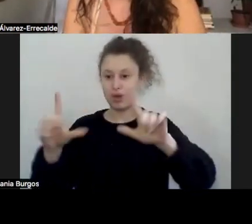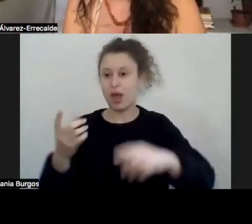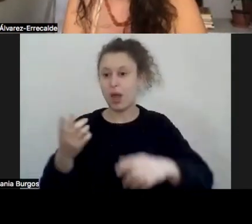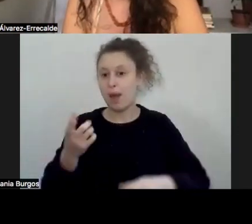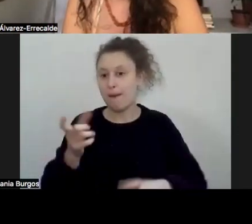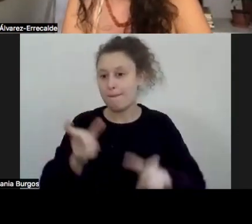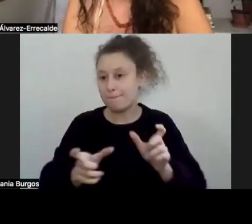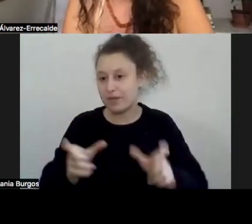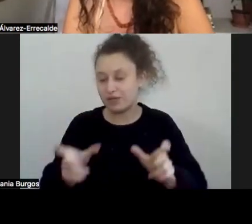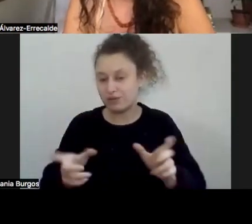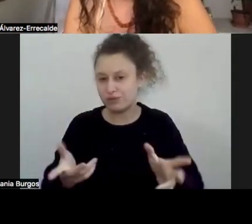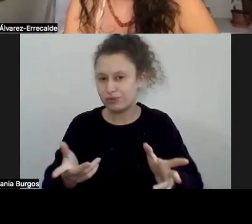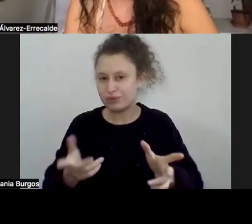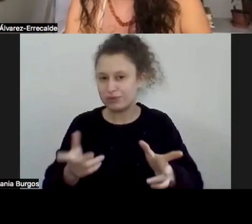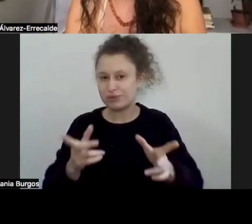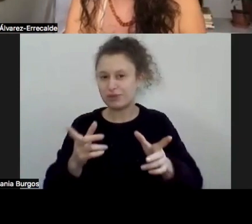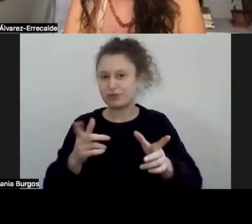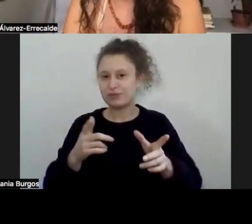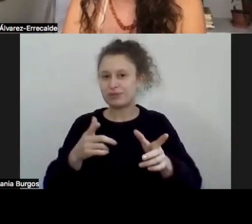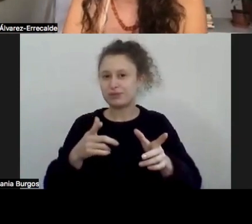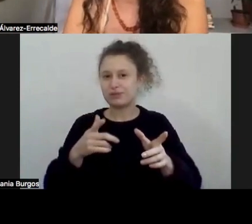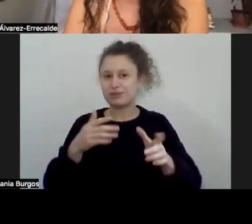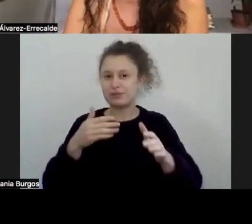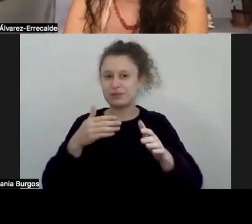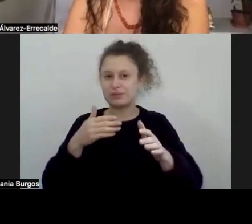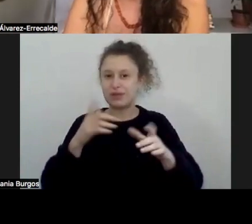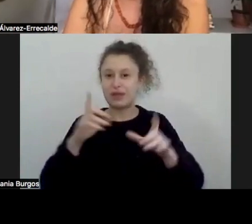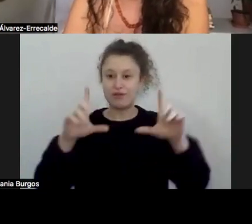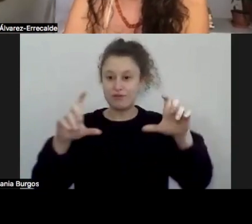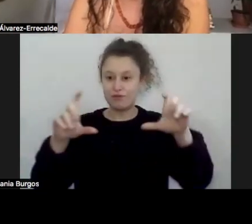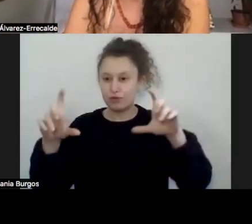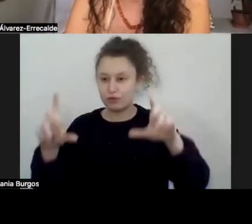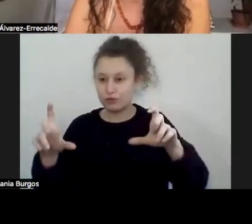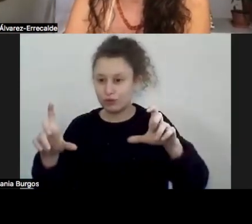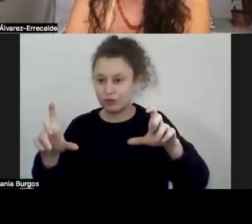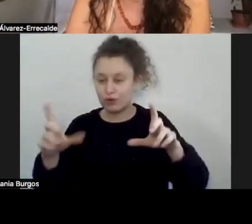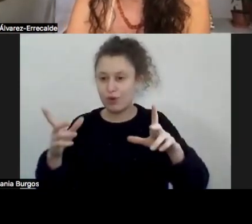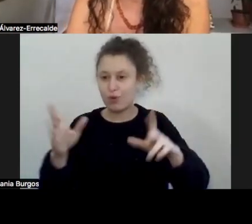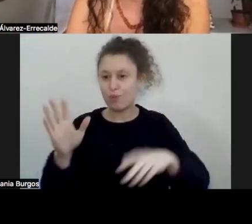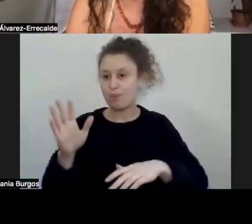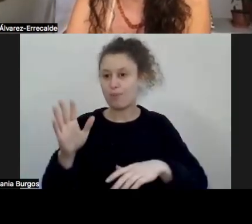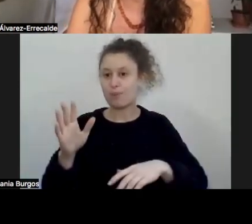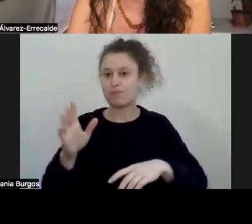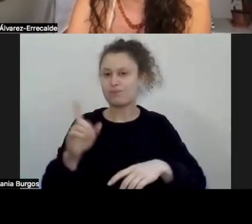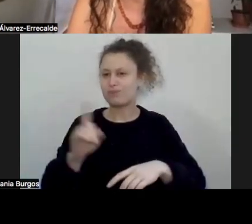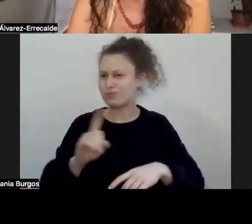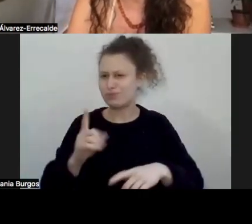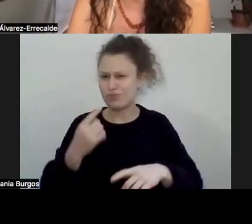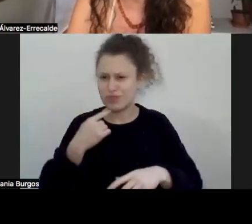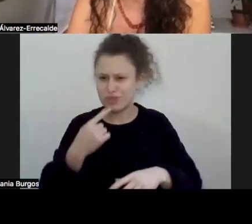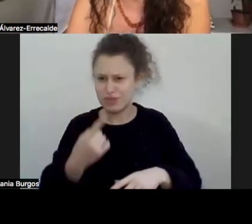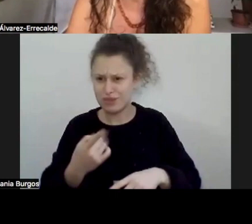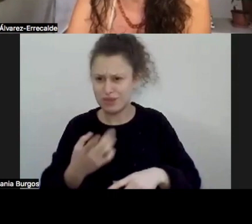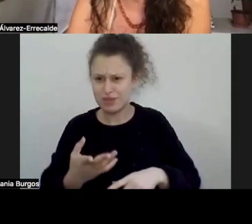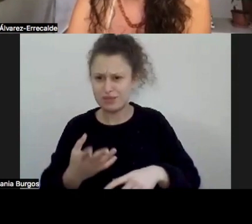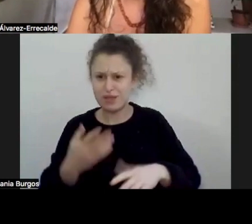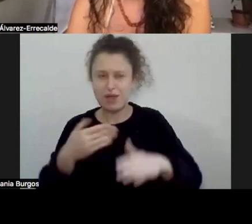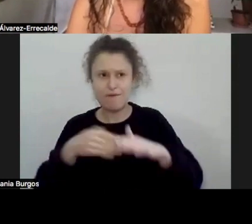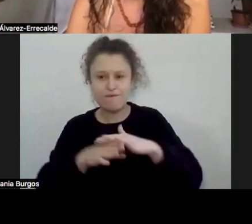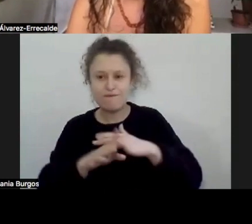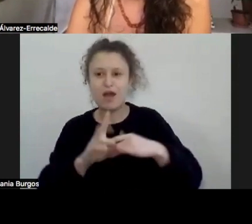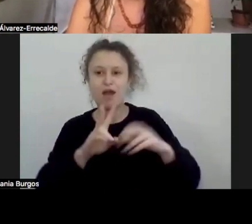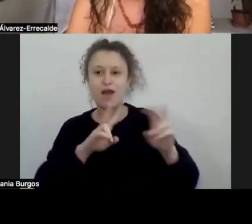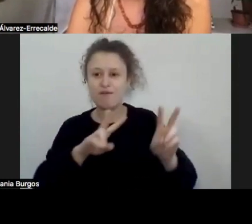el que se mencionaba que ninguna persona pobre decide cómo ser retratada, ¿no? Porque muchas veces se roban las